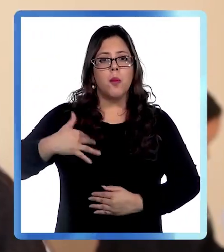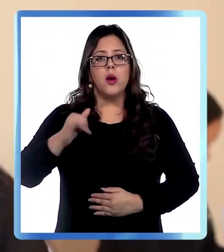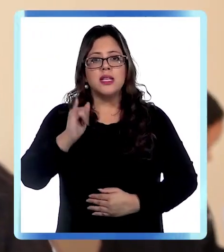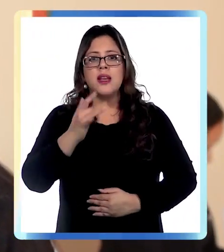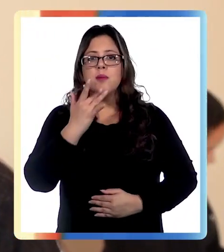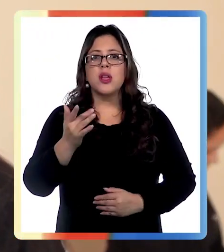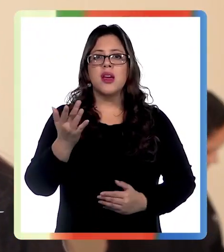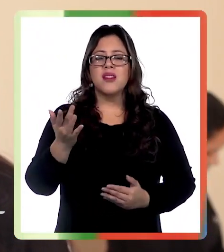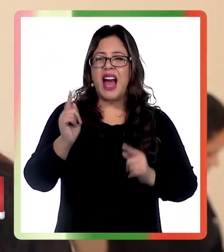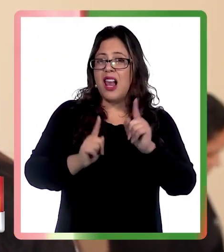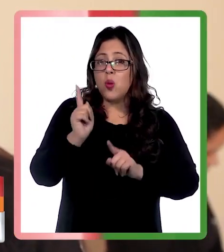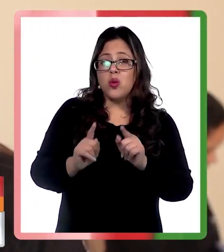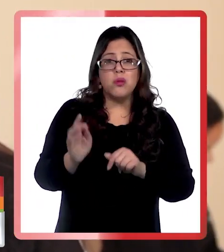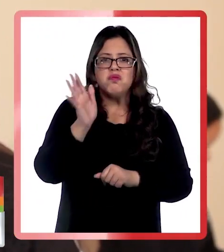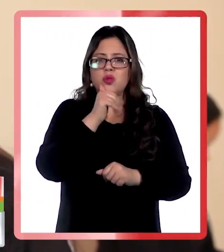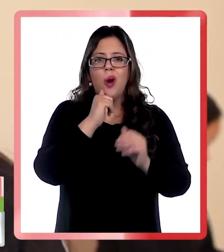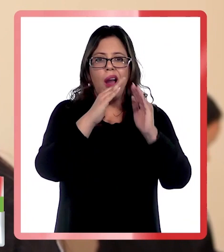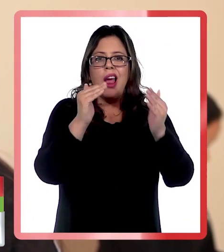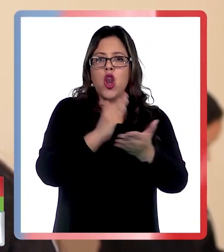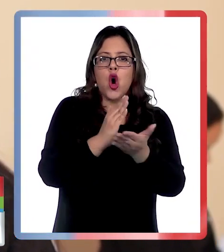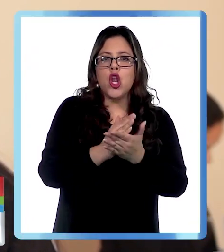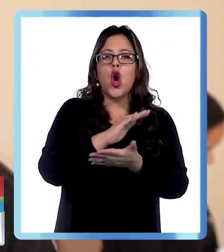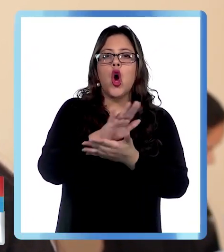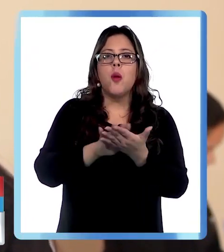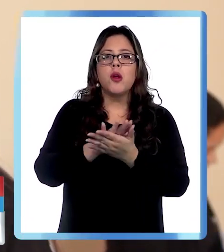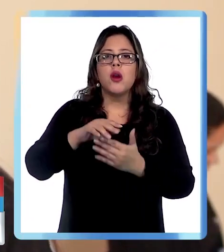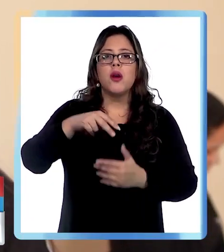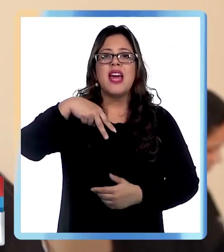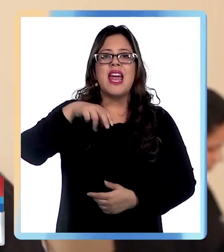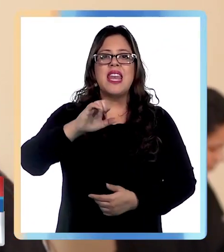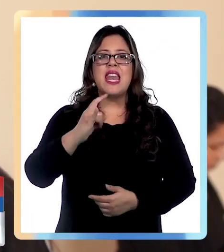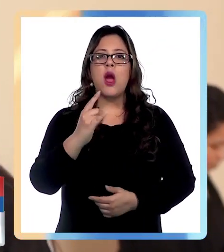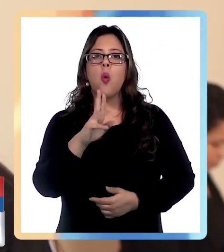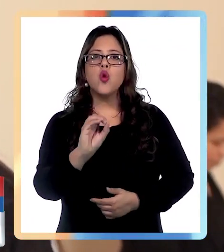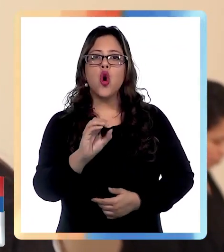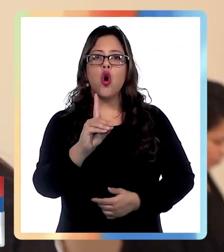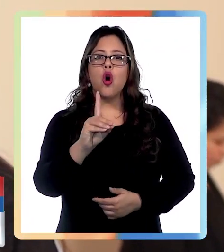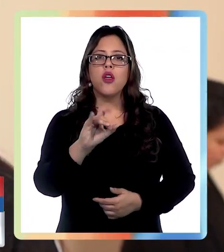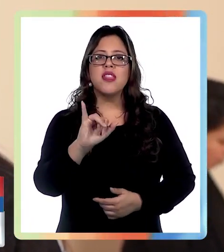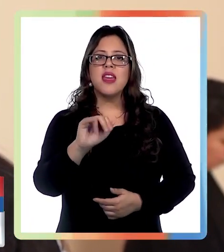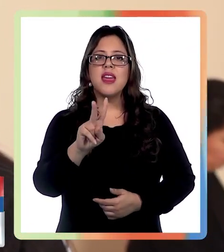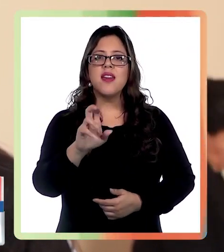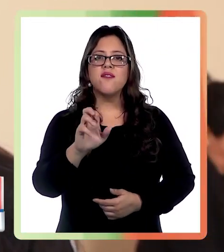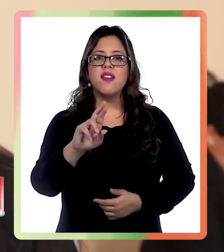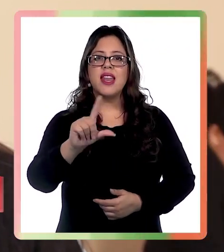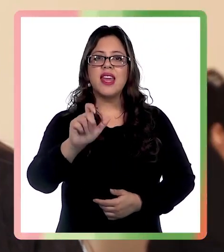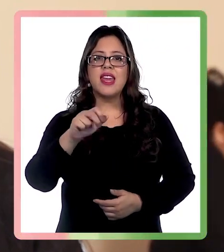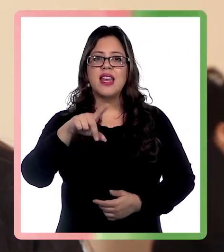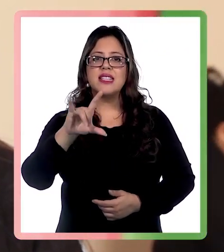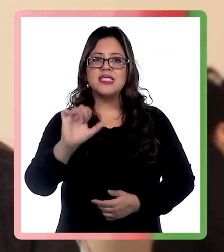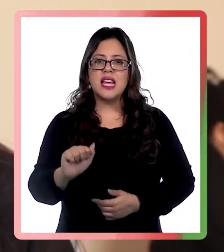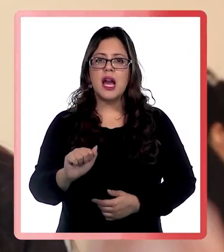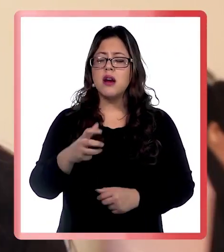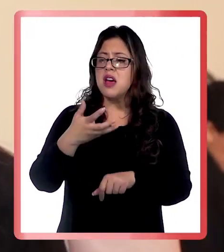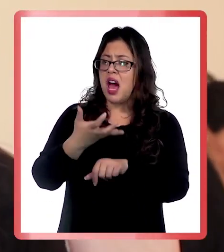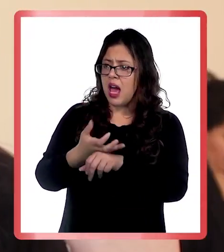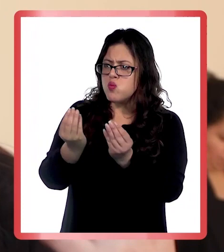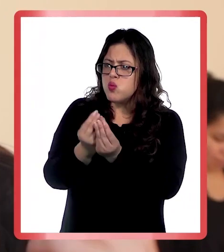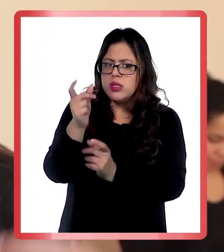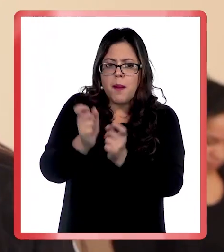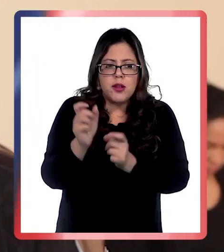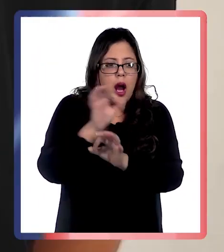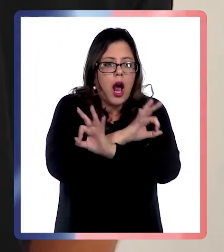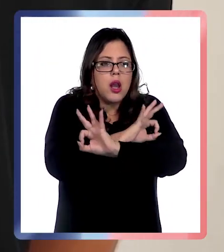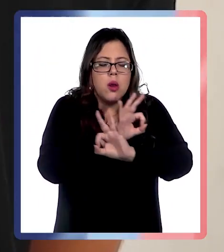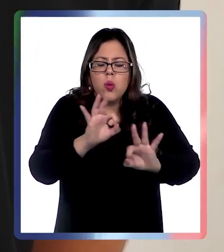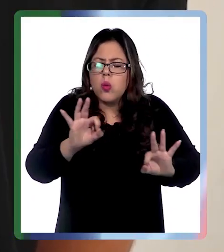que de hecho muy importantes porque no se tocan algunos en las escuelas por ejemplo la neurodivergencia eh estaba en las mesas